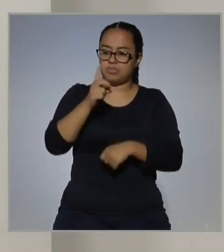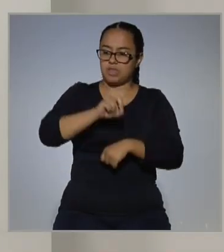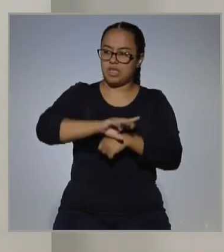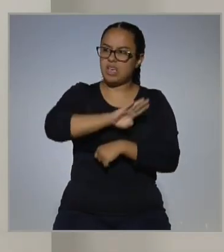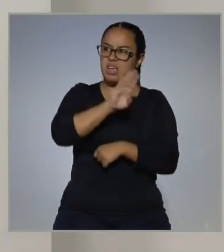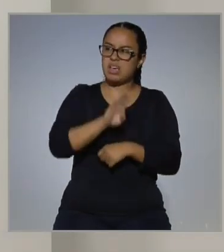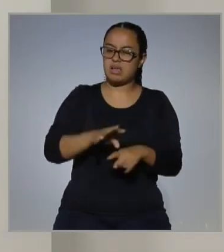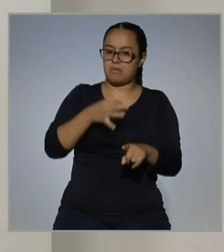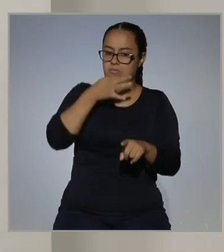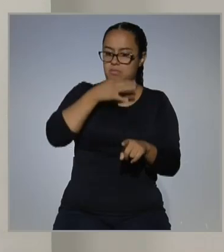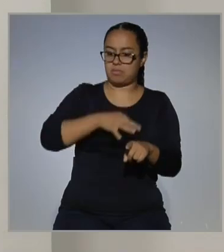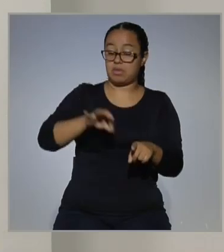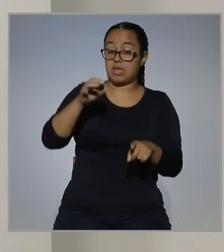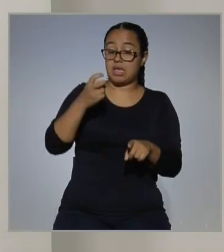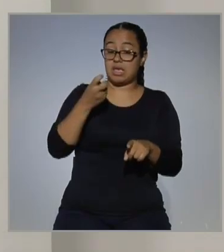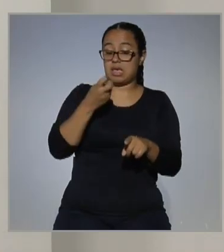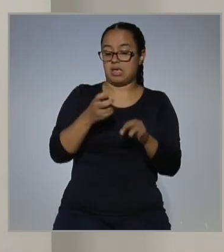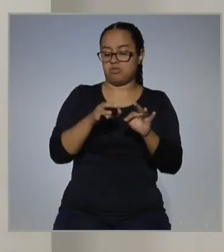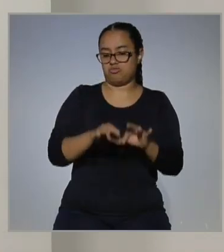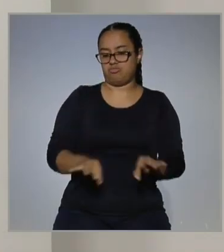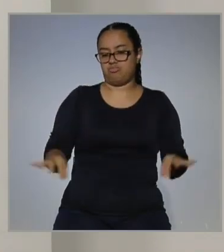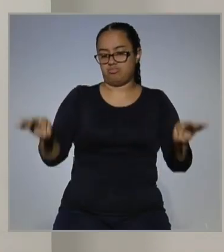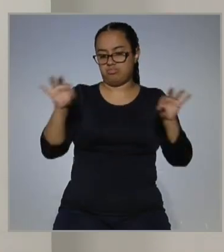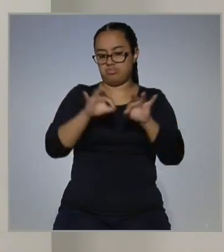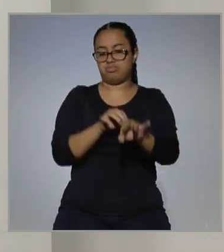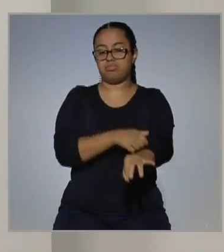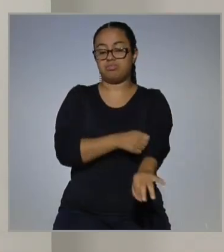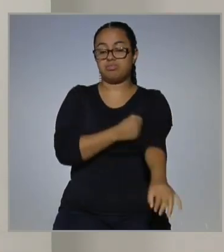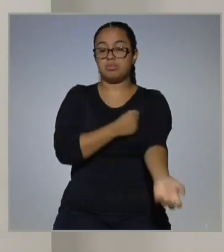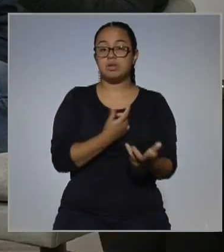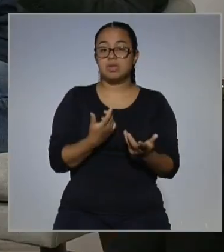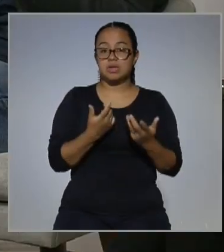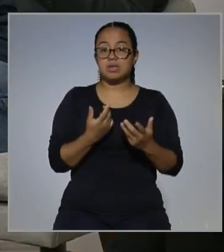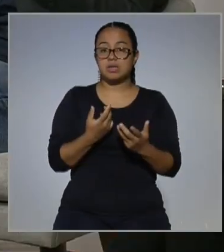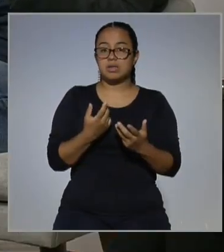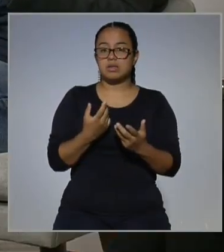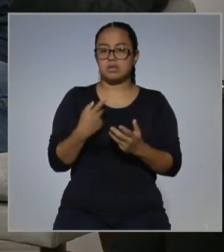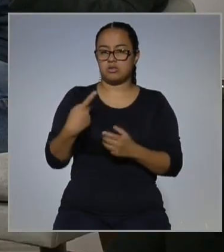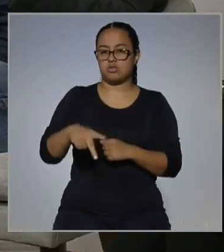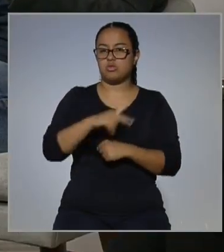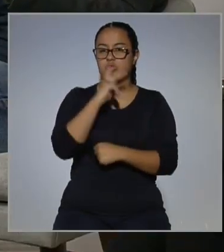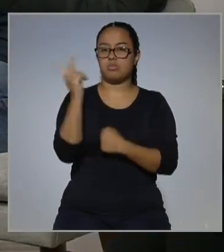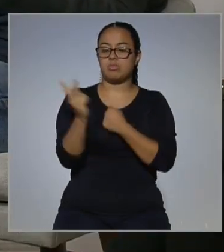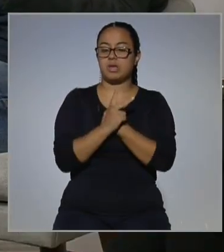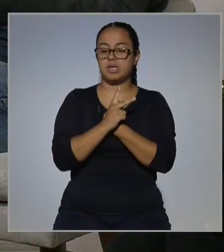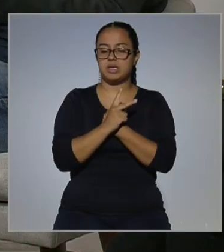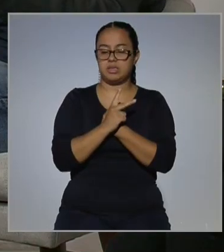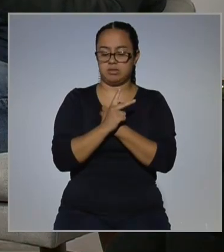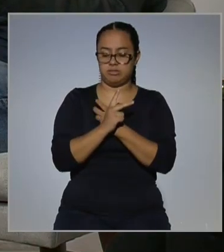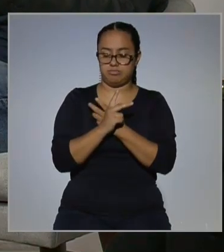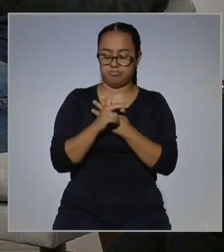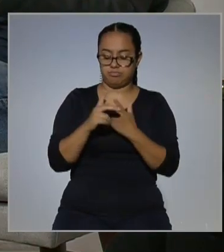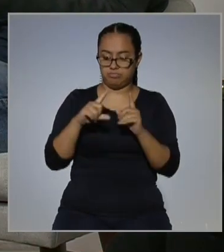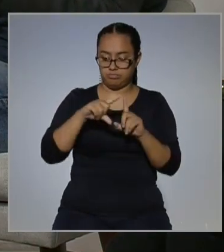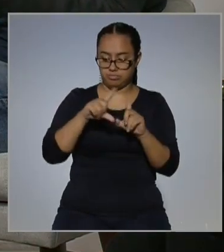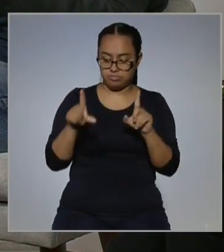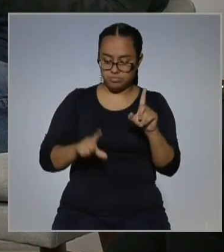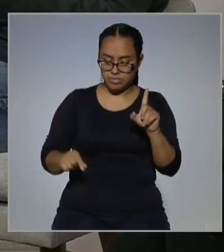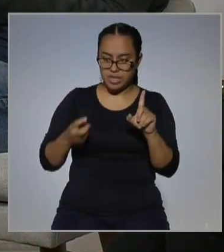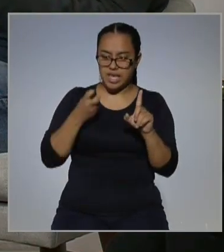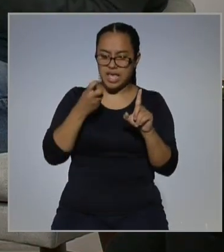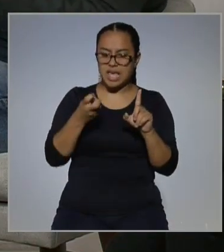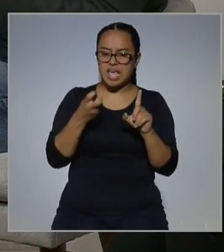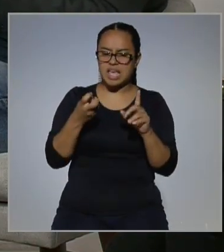Día de Muertos. Claro. Es esencial. La propia nación se construye y se